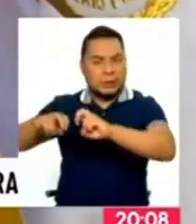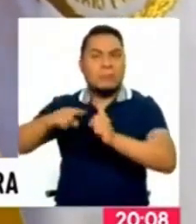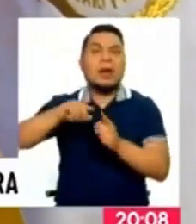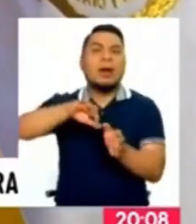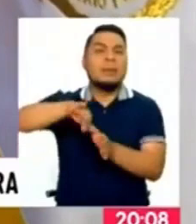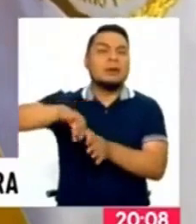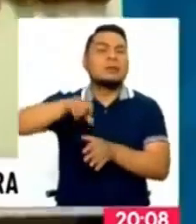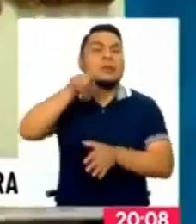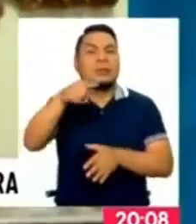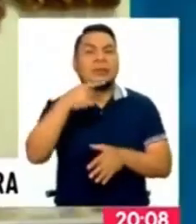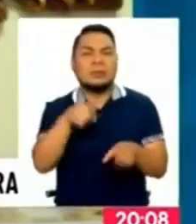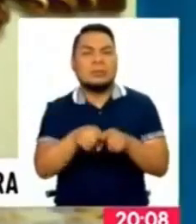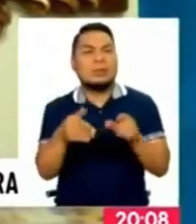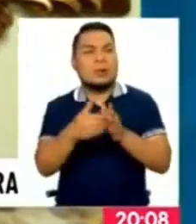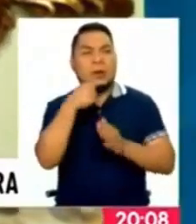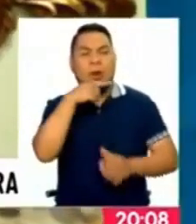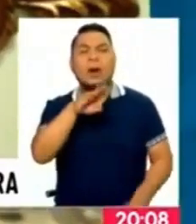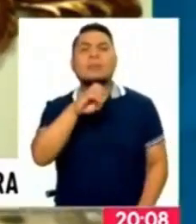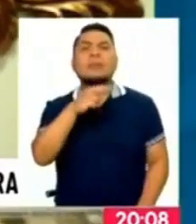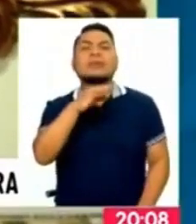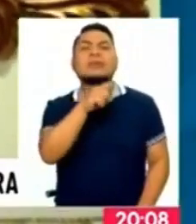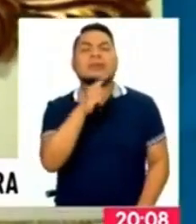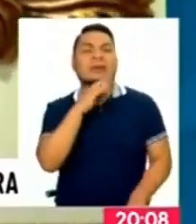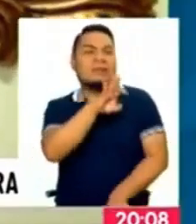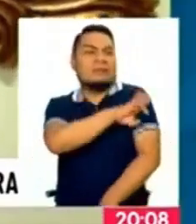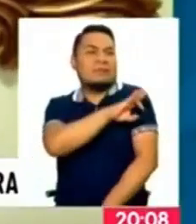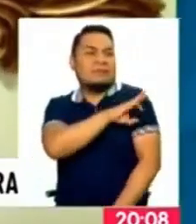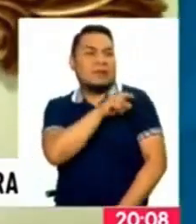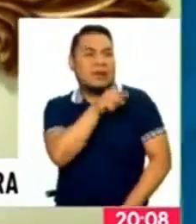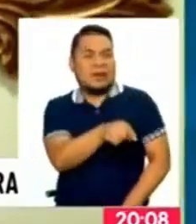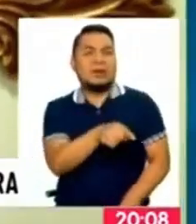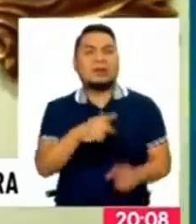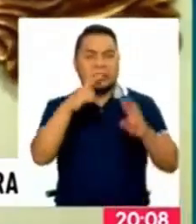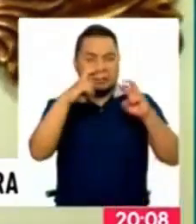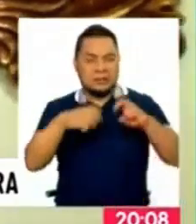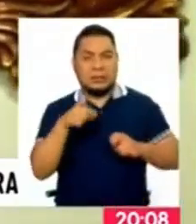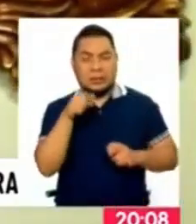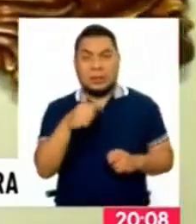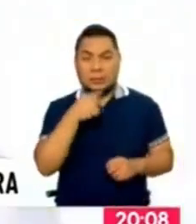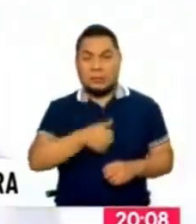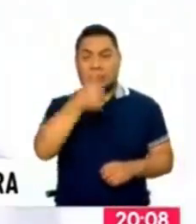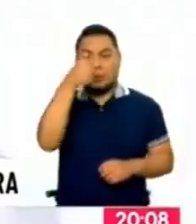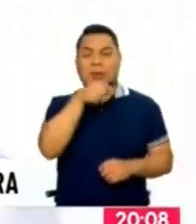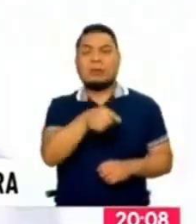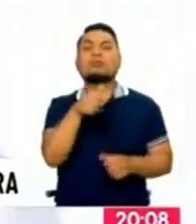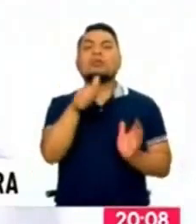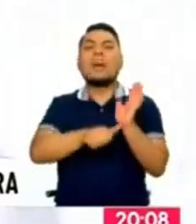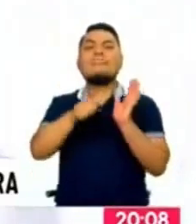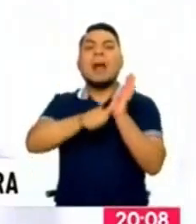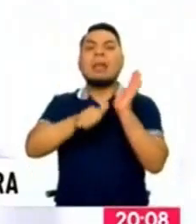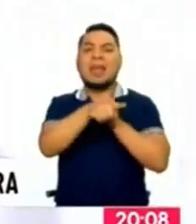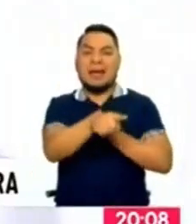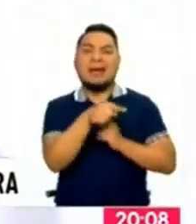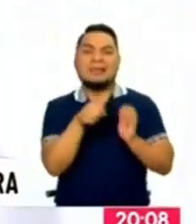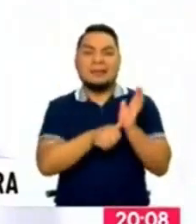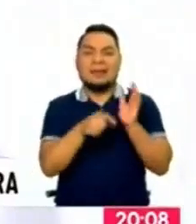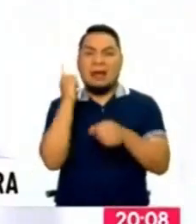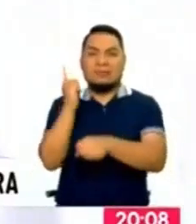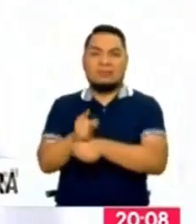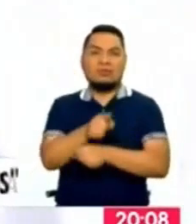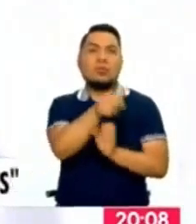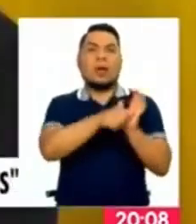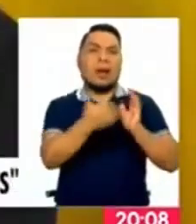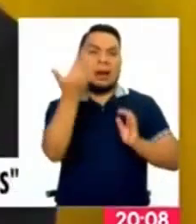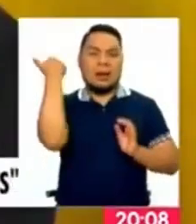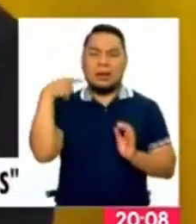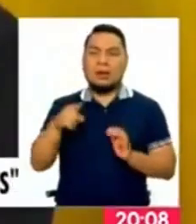todo apunta a que castillo insistirá con la obstrucción para que sus prófugos no delate en la corrupción de su gobierno la cual otros colaboradores